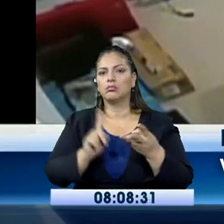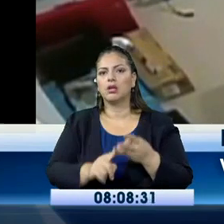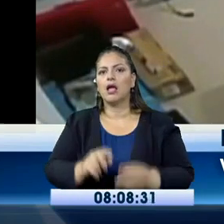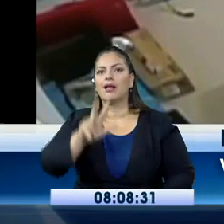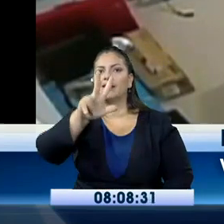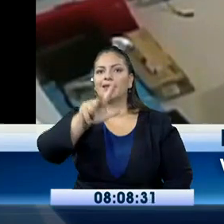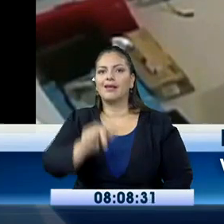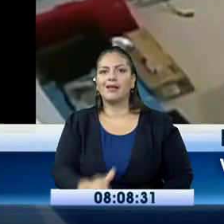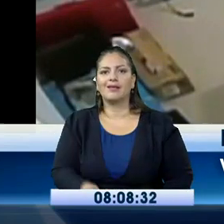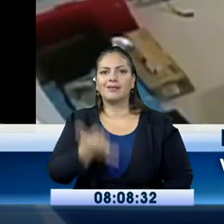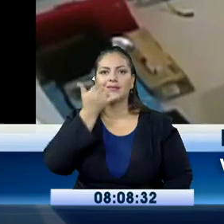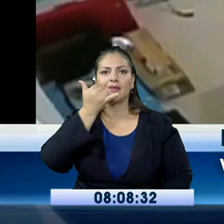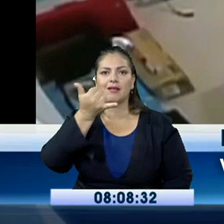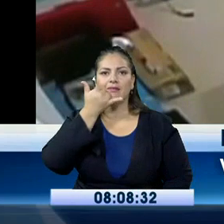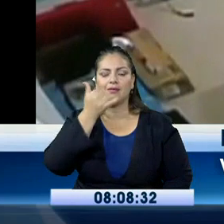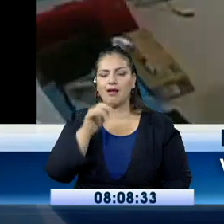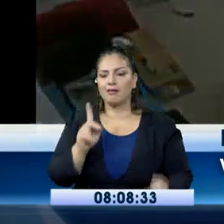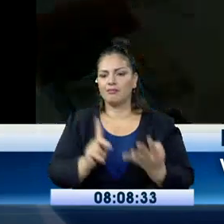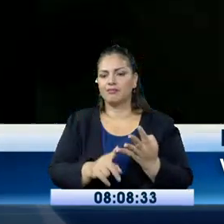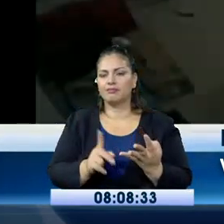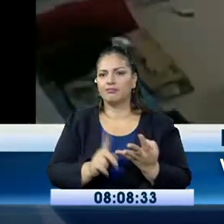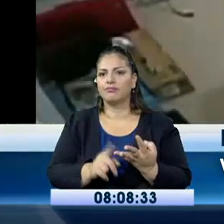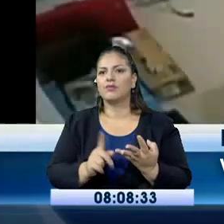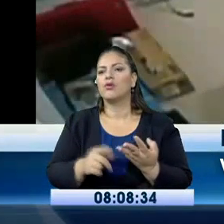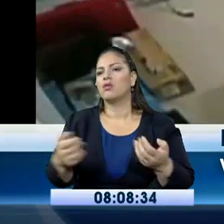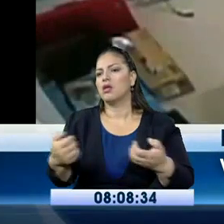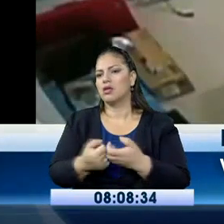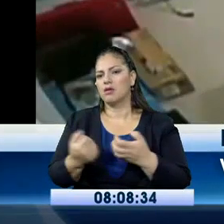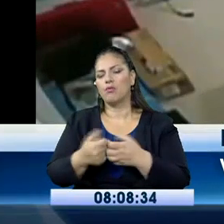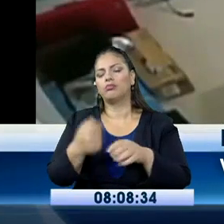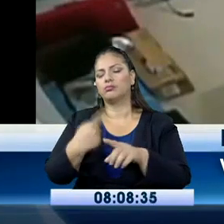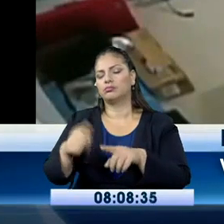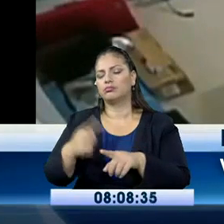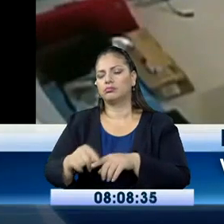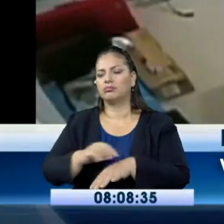8 o 10 equipos de medición de campo.